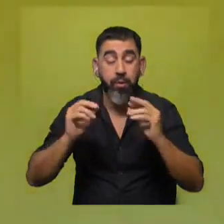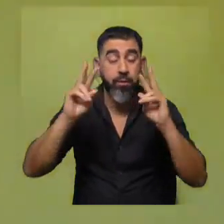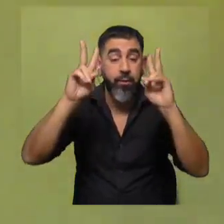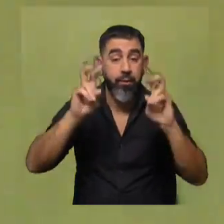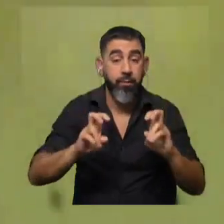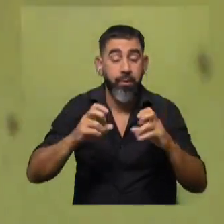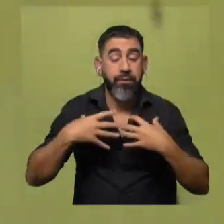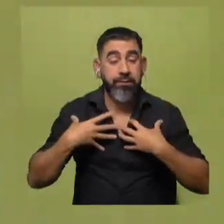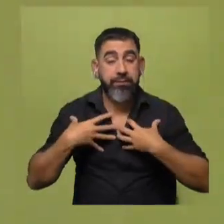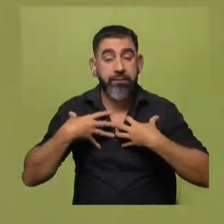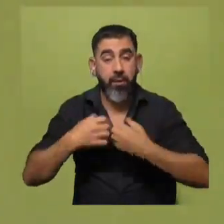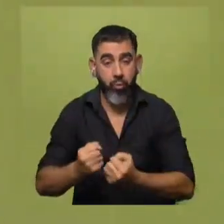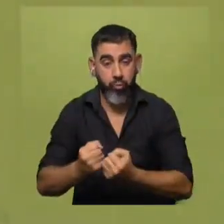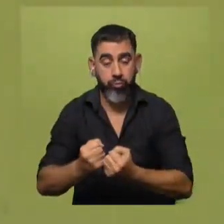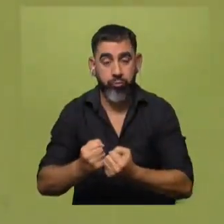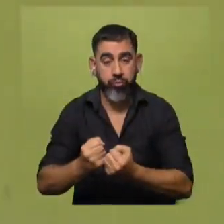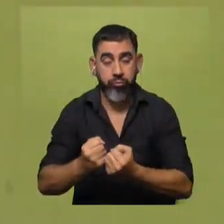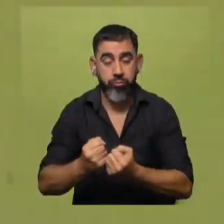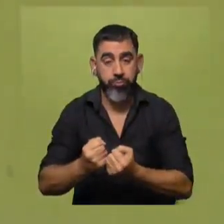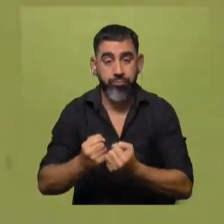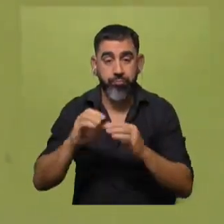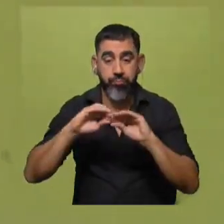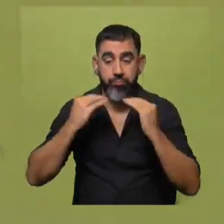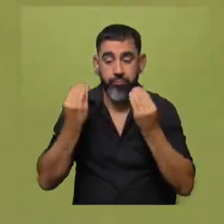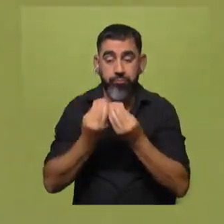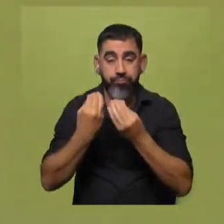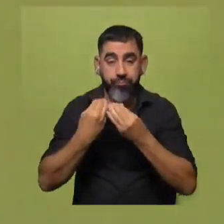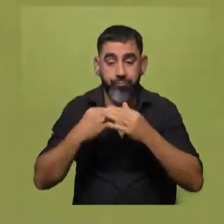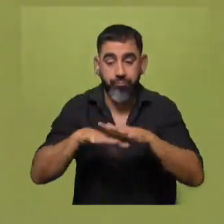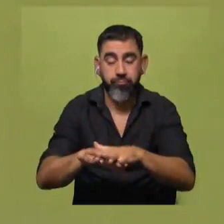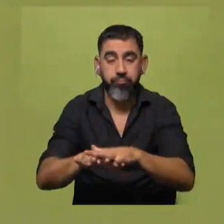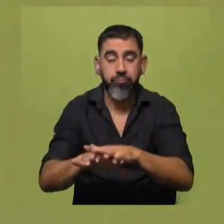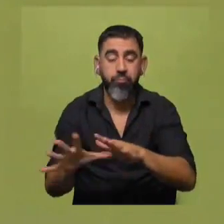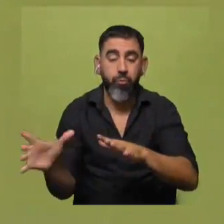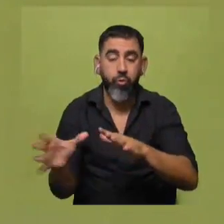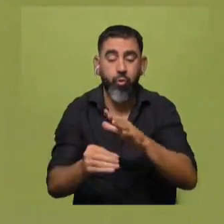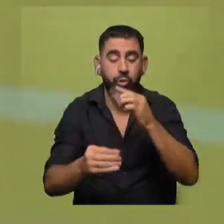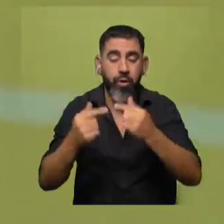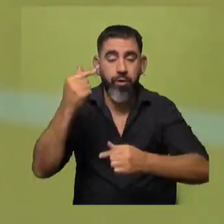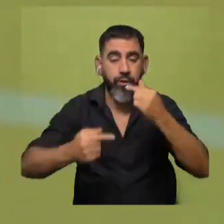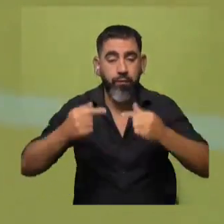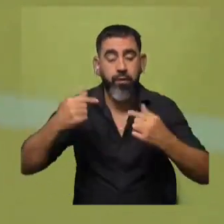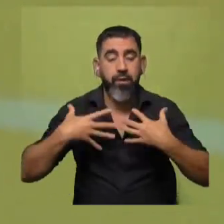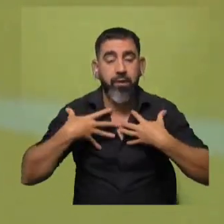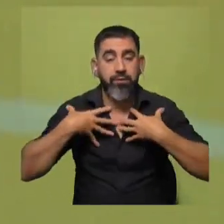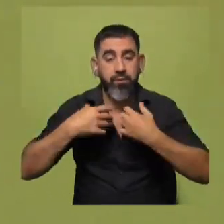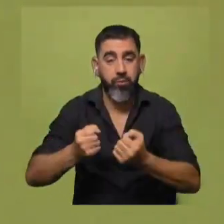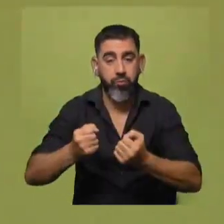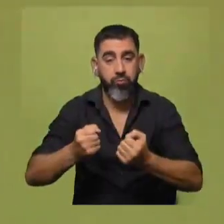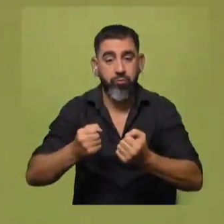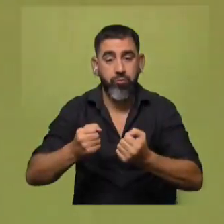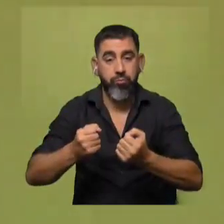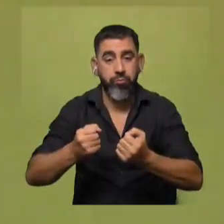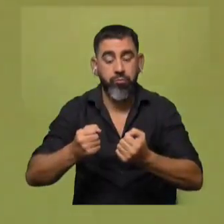de una salud que intenta integrar globalmente a todas las variables que tienen que ver con la salud ya de un